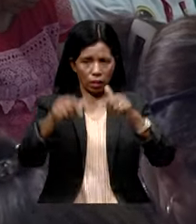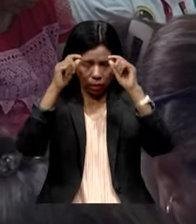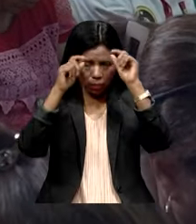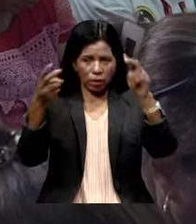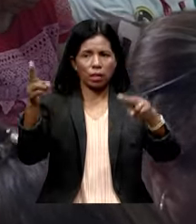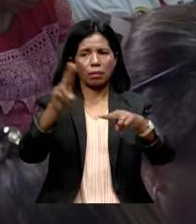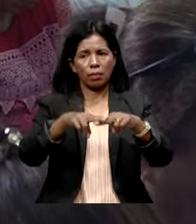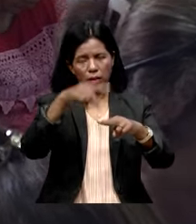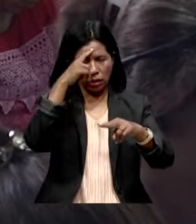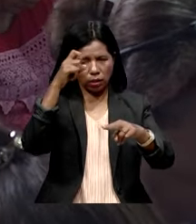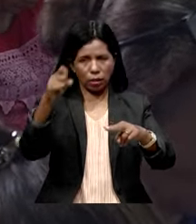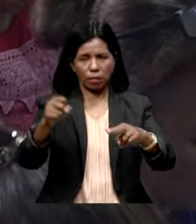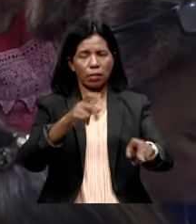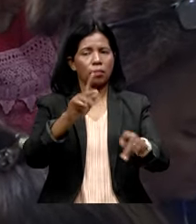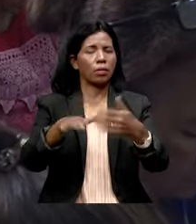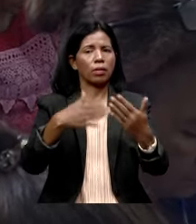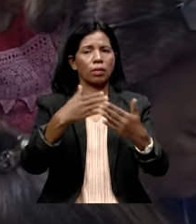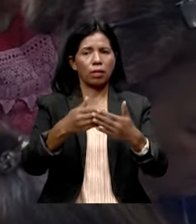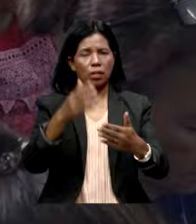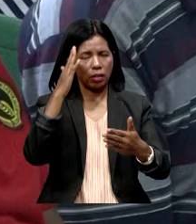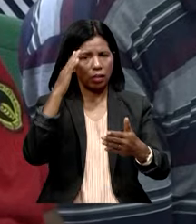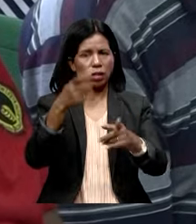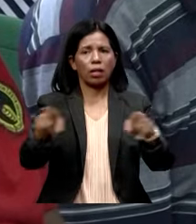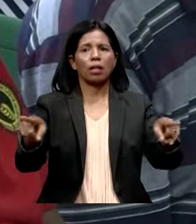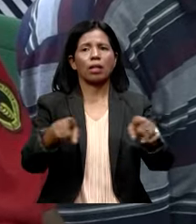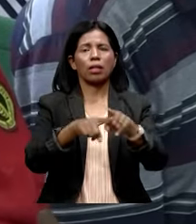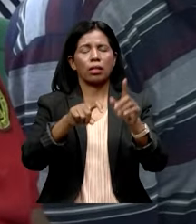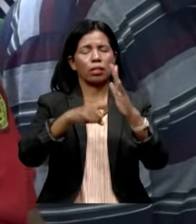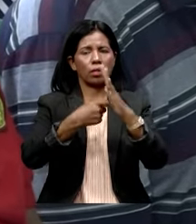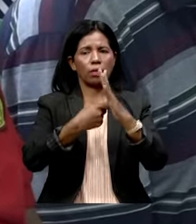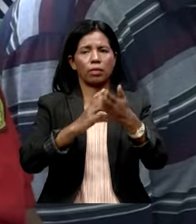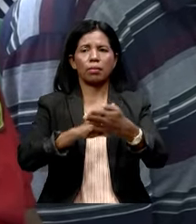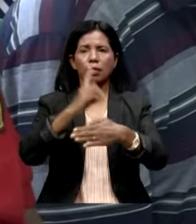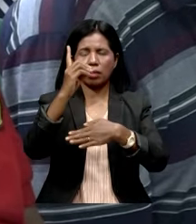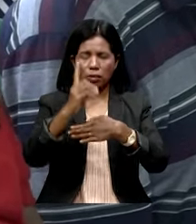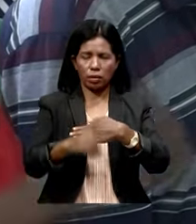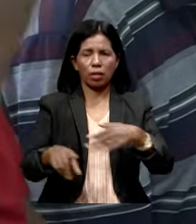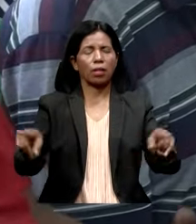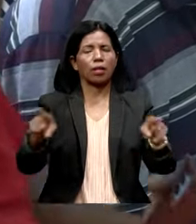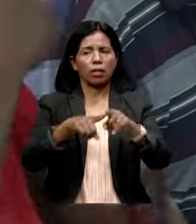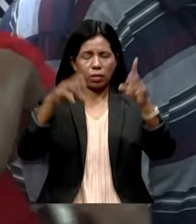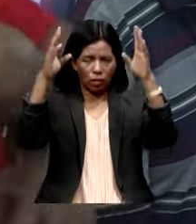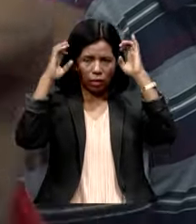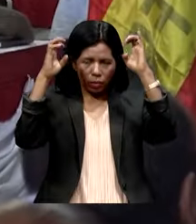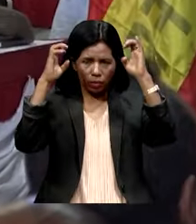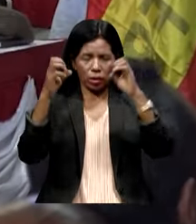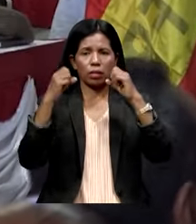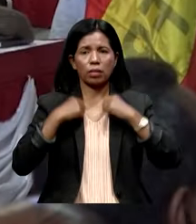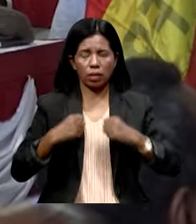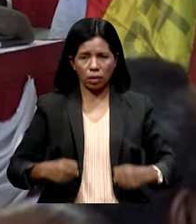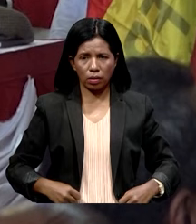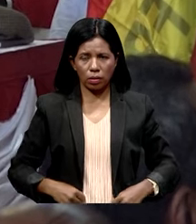aumenta, tampa setor sira, nebe considerado hanesan sabe ba desenvolvimento, hanesan educação, saúde,